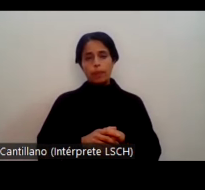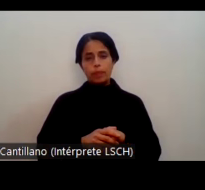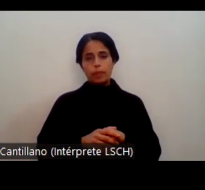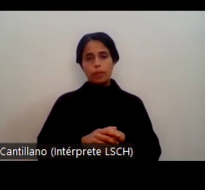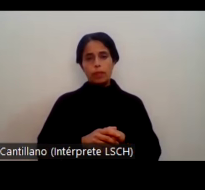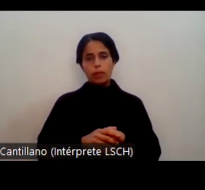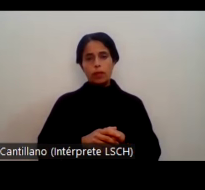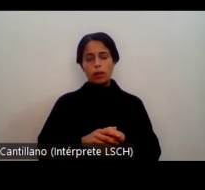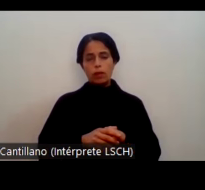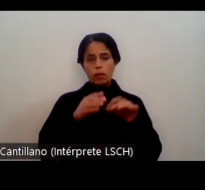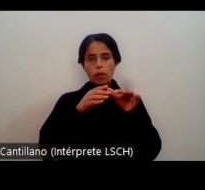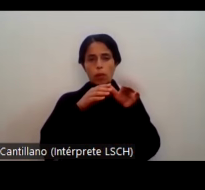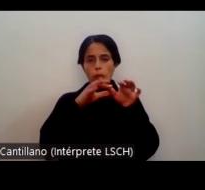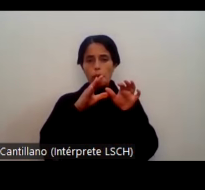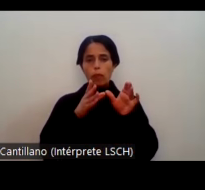volumétricas.